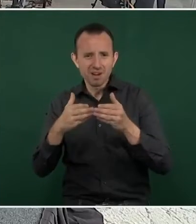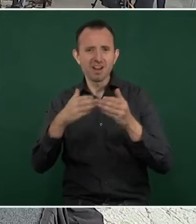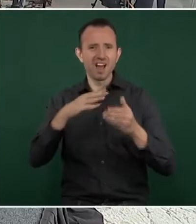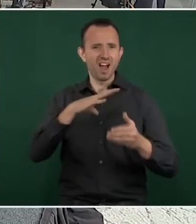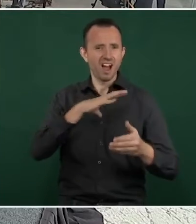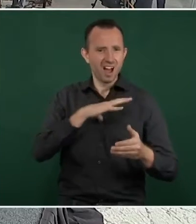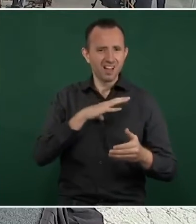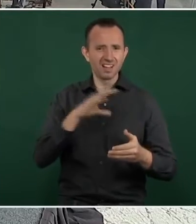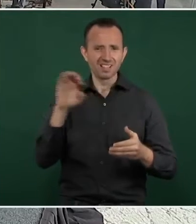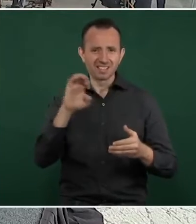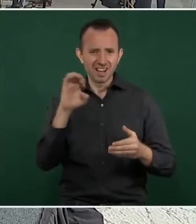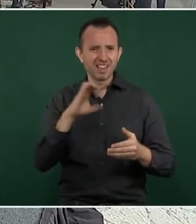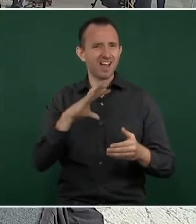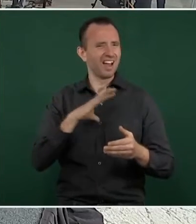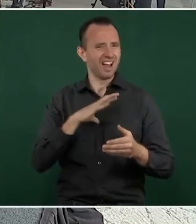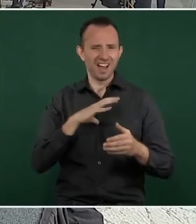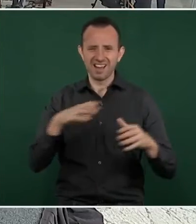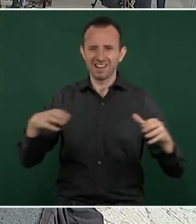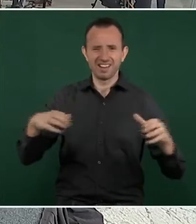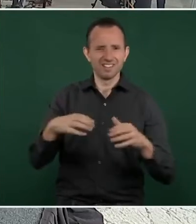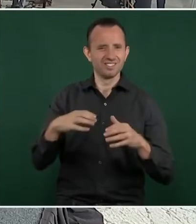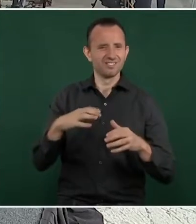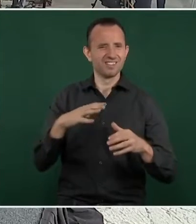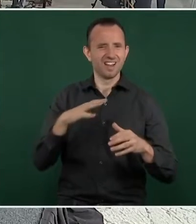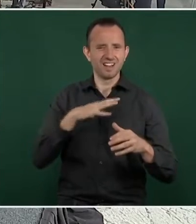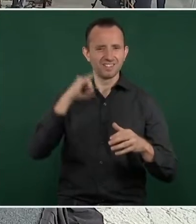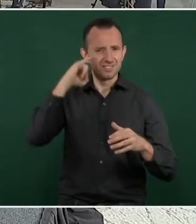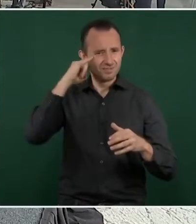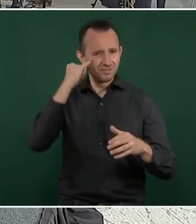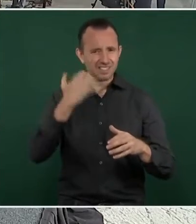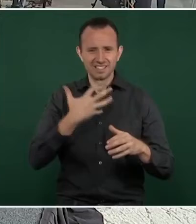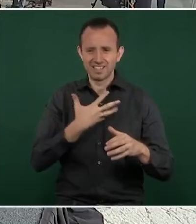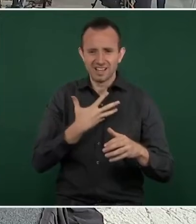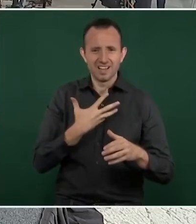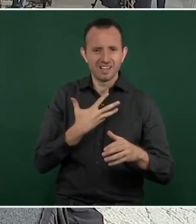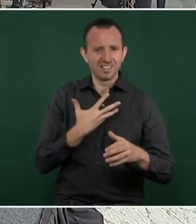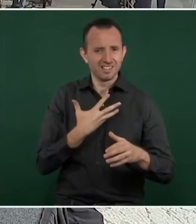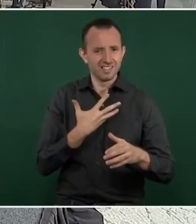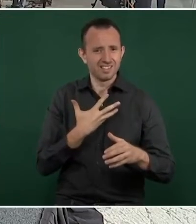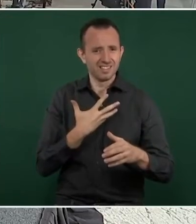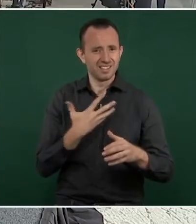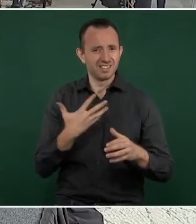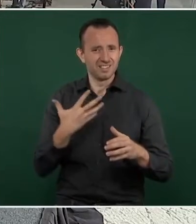equipo. Sí. Y está todo documentado. Bueno, es cosa de que